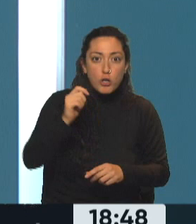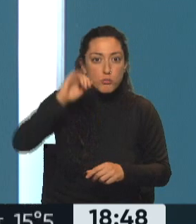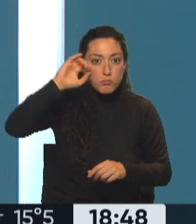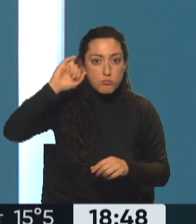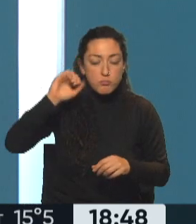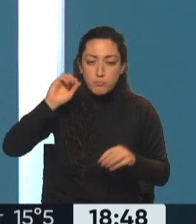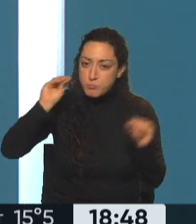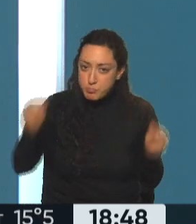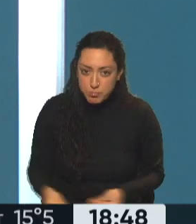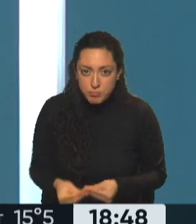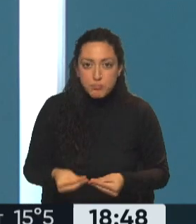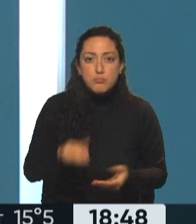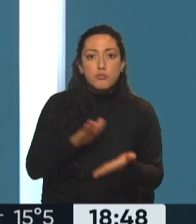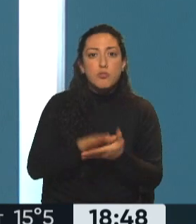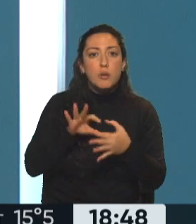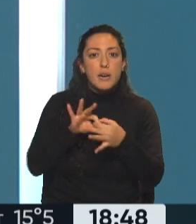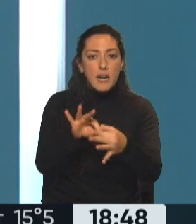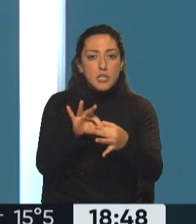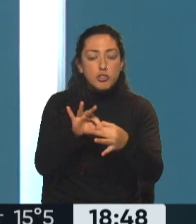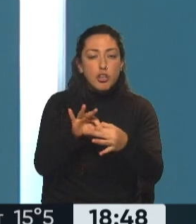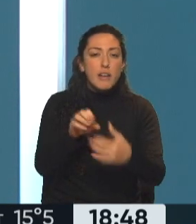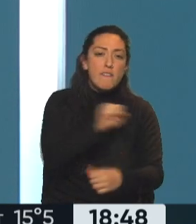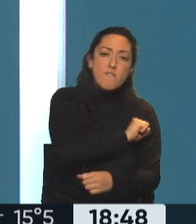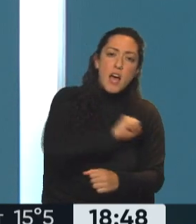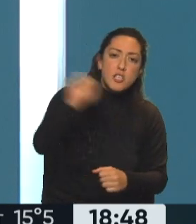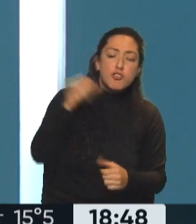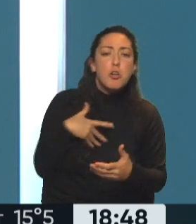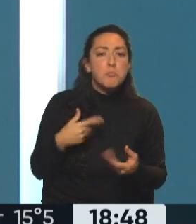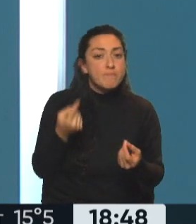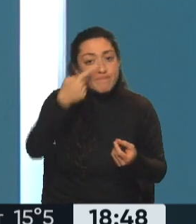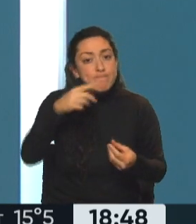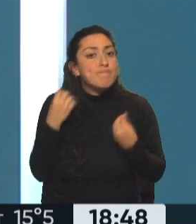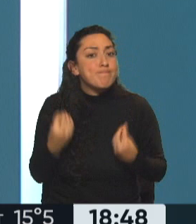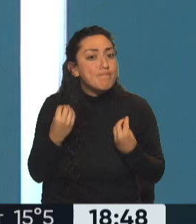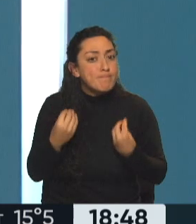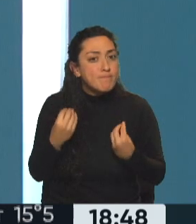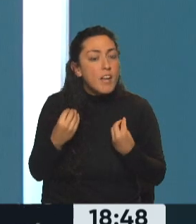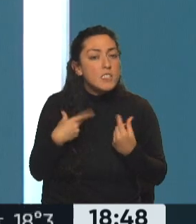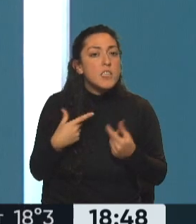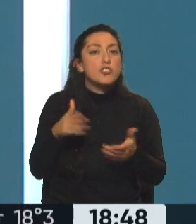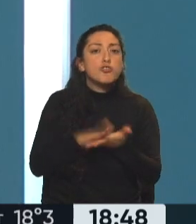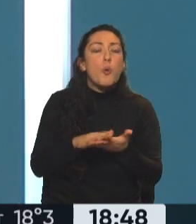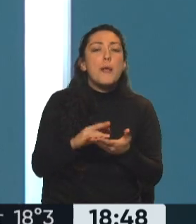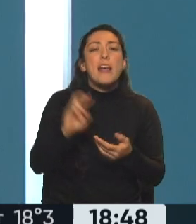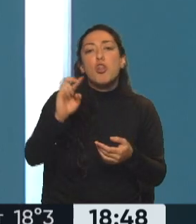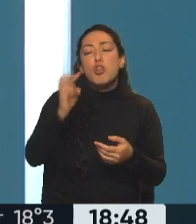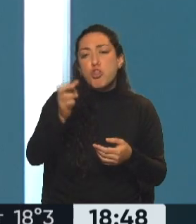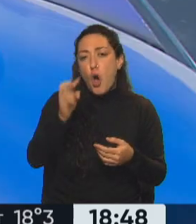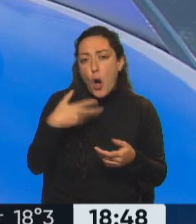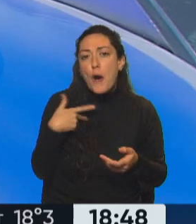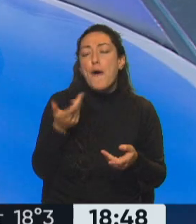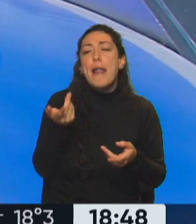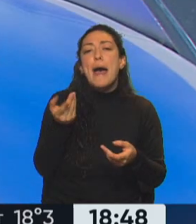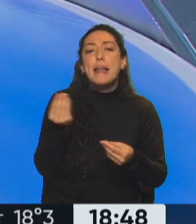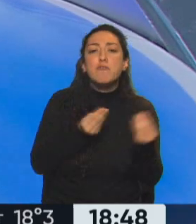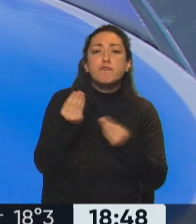están atados a la inflación, y la contracara de esto es repunte de los dólares financieros. O sea, los que salen,